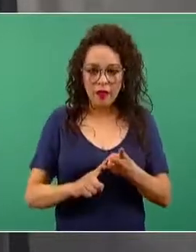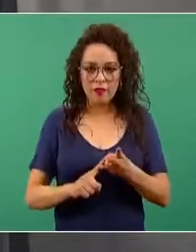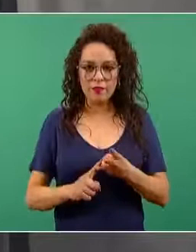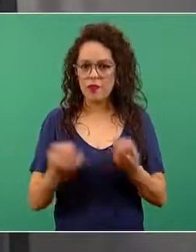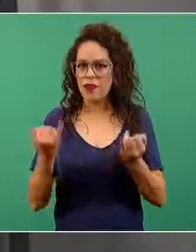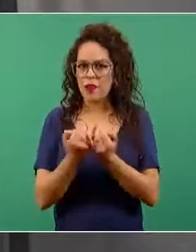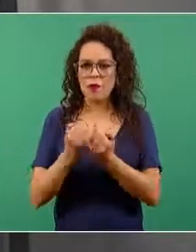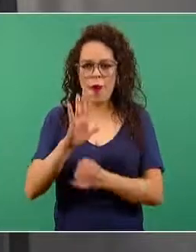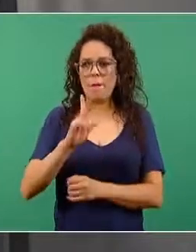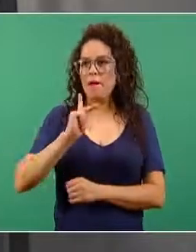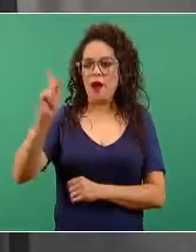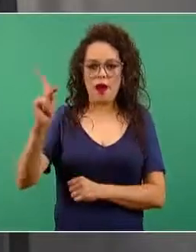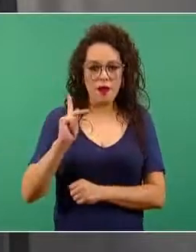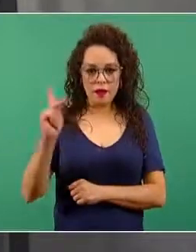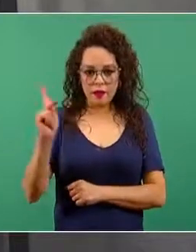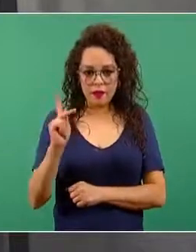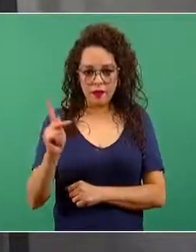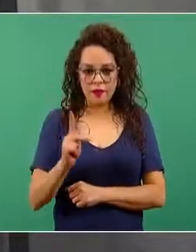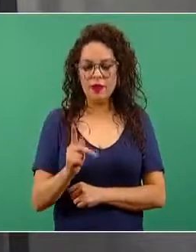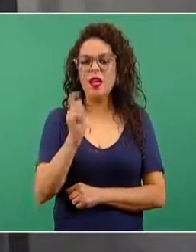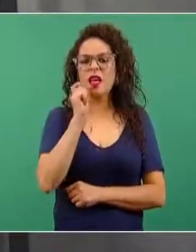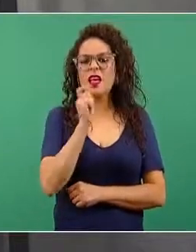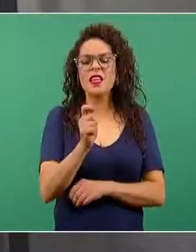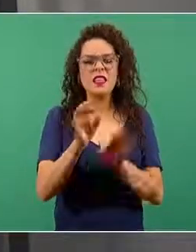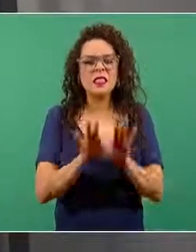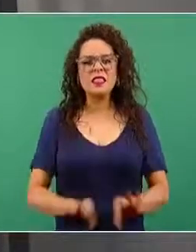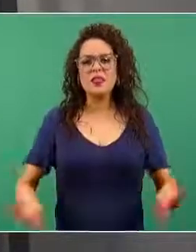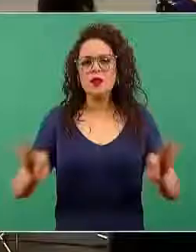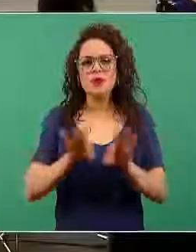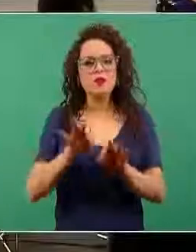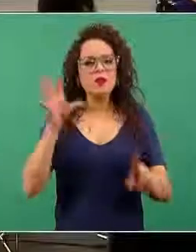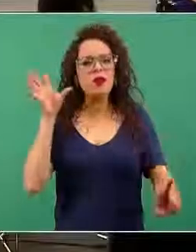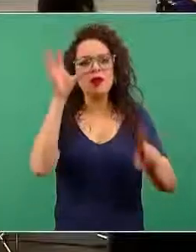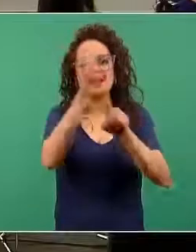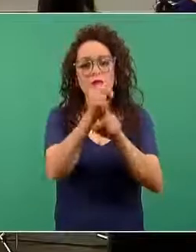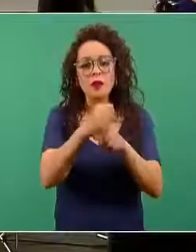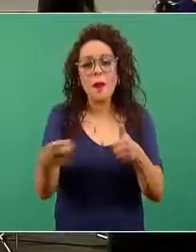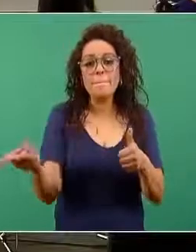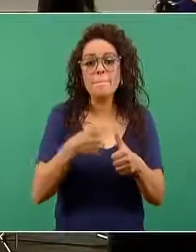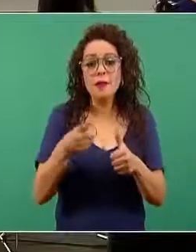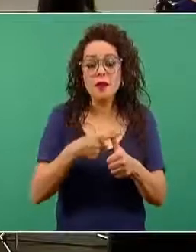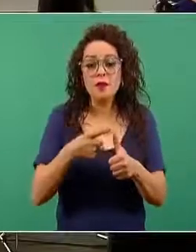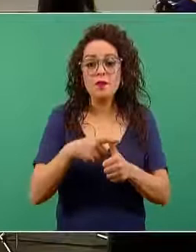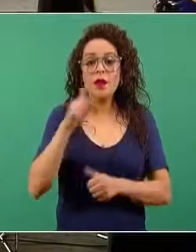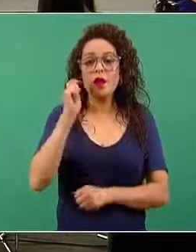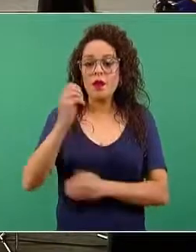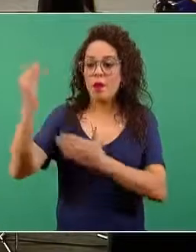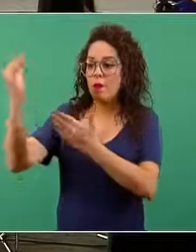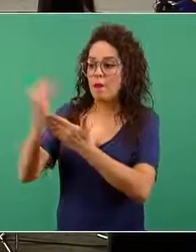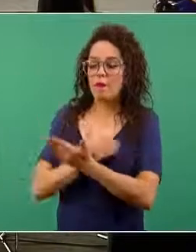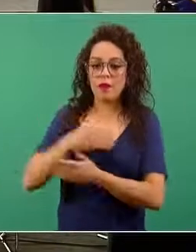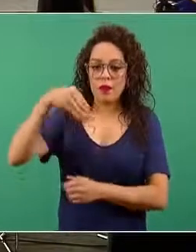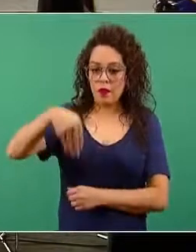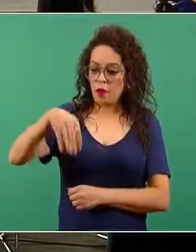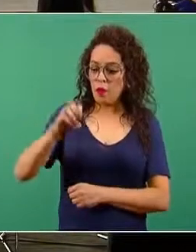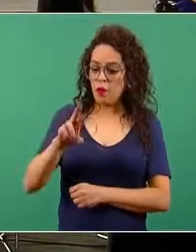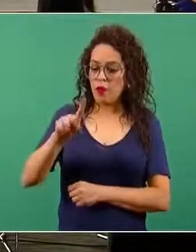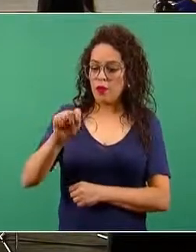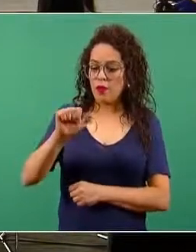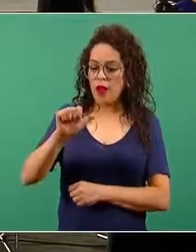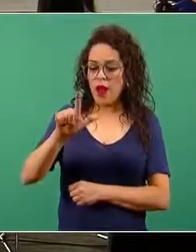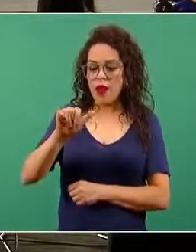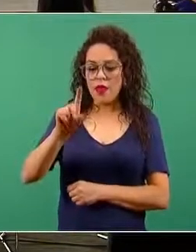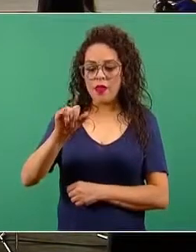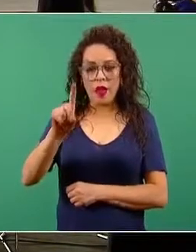básicamente se orienta a el propósito fundamental de reducir la mortalidad relacionada con COVID. Y para